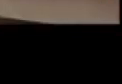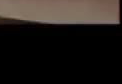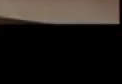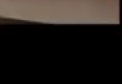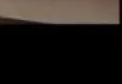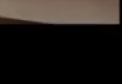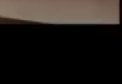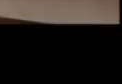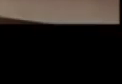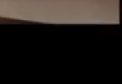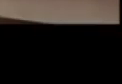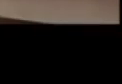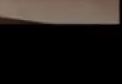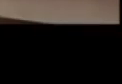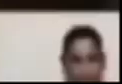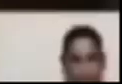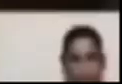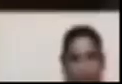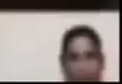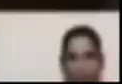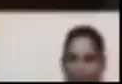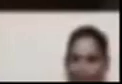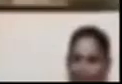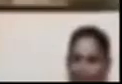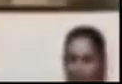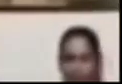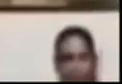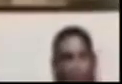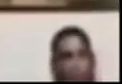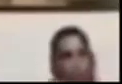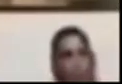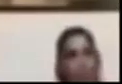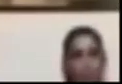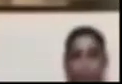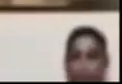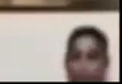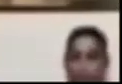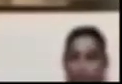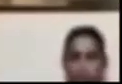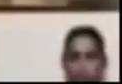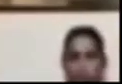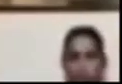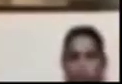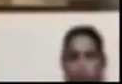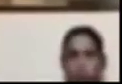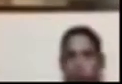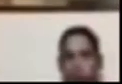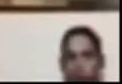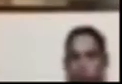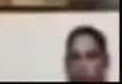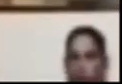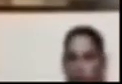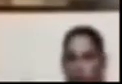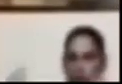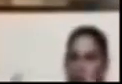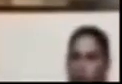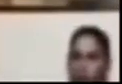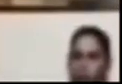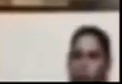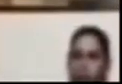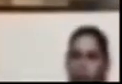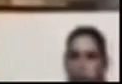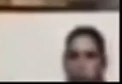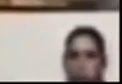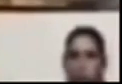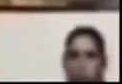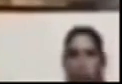de ninguna clase. Mucha gente se ha ido engañada. Procedió la vicepresidenta ejecutiva en privado a aceptar